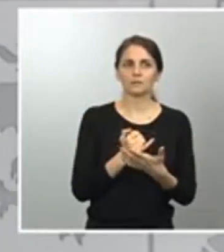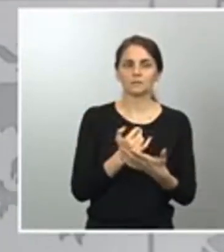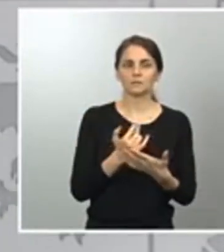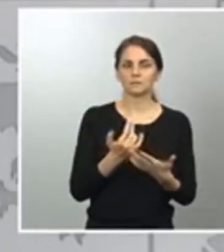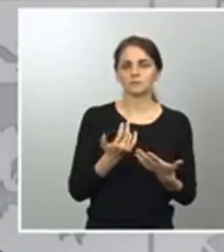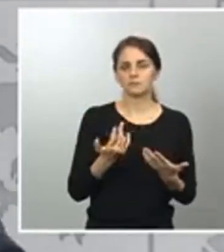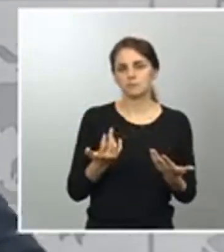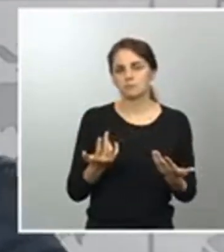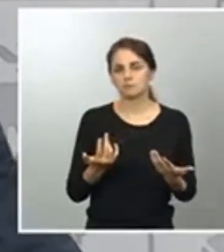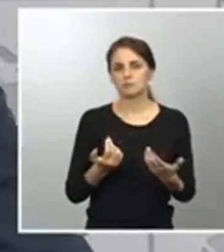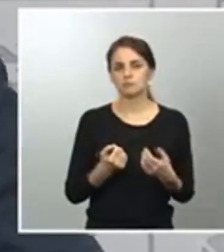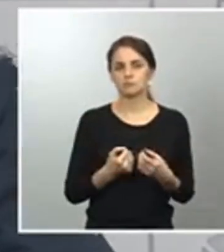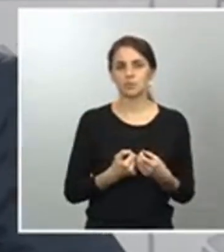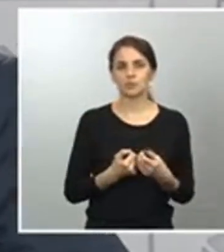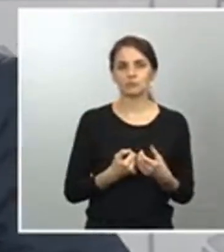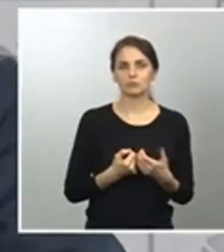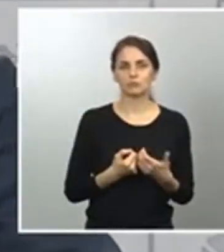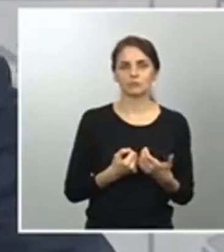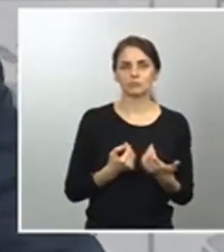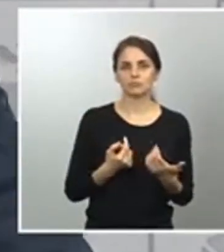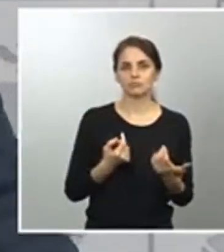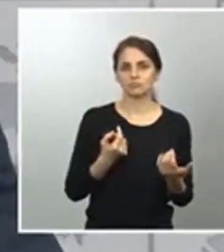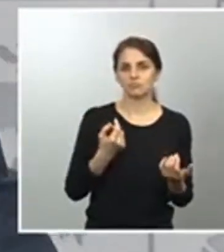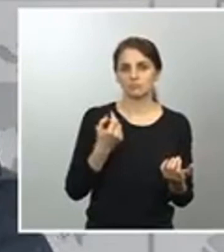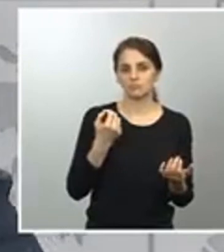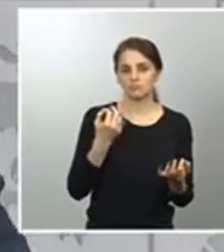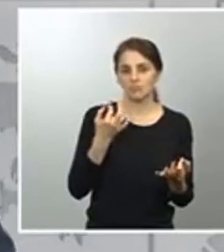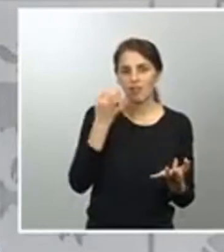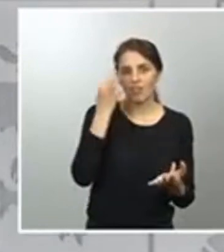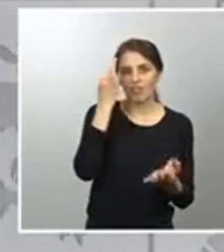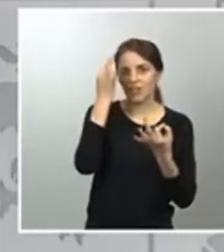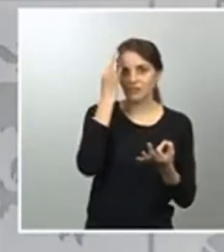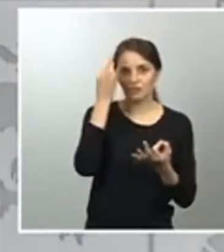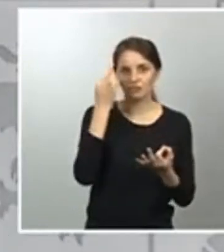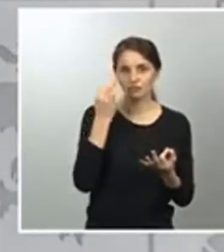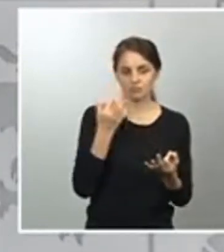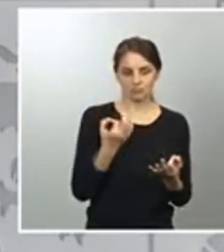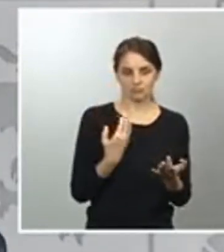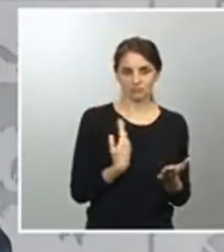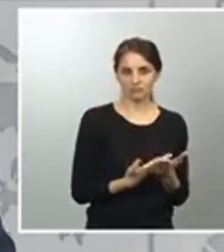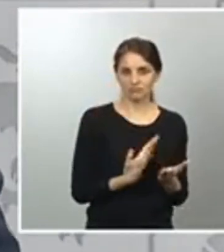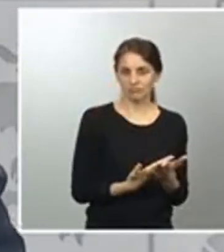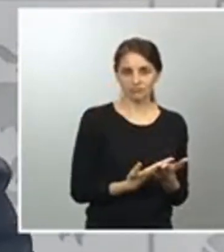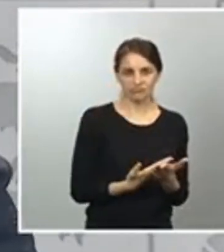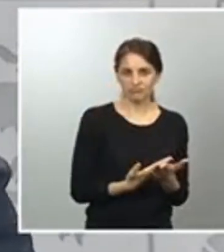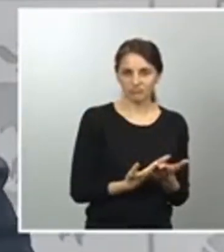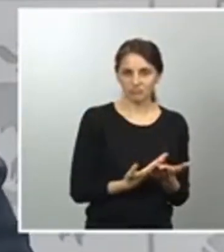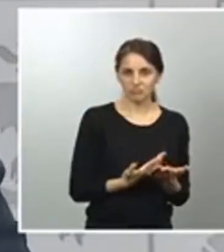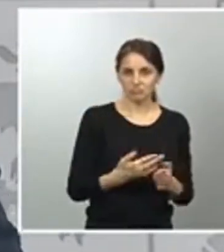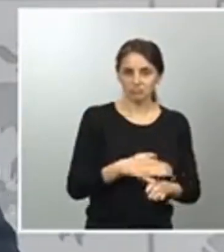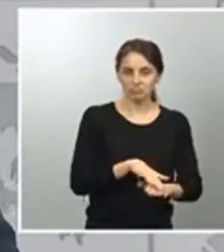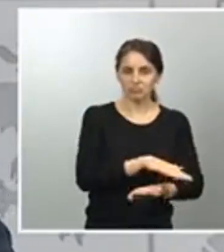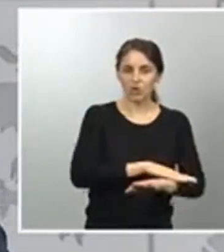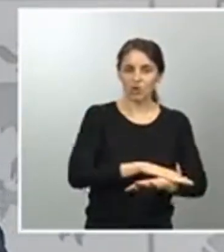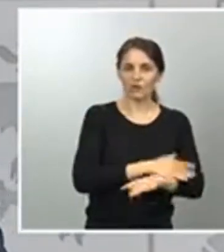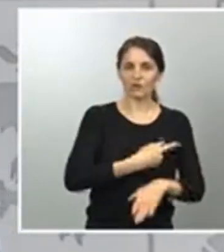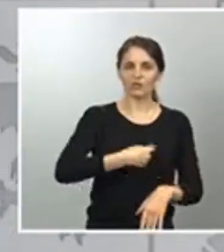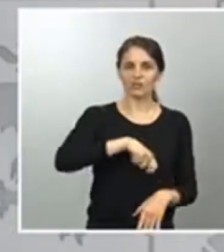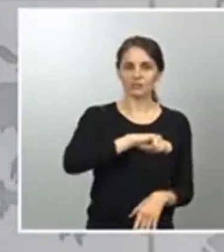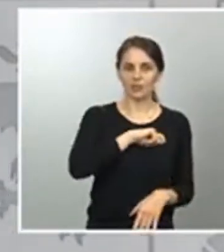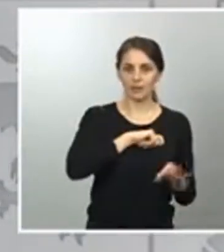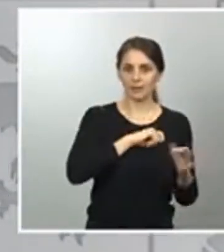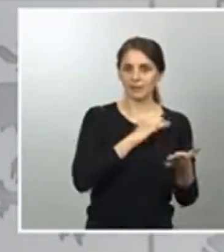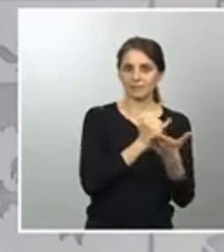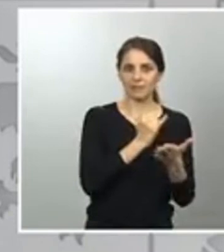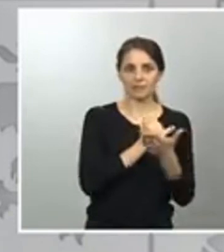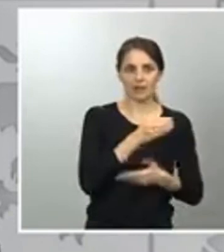hay datos que avalan el que el Gobierno de España está realizando muchísimos test, y que además es